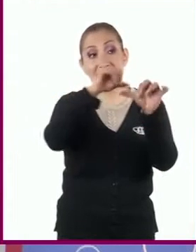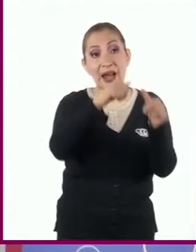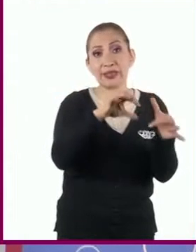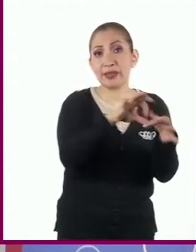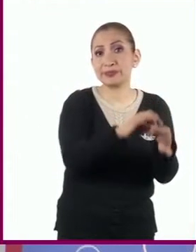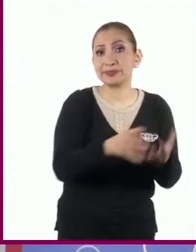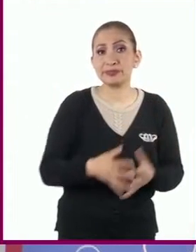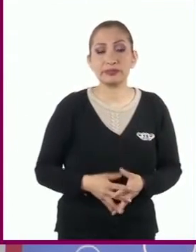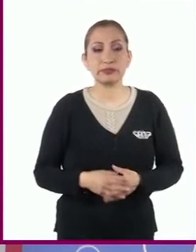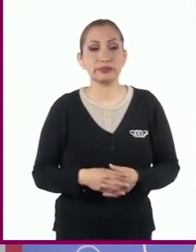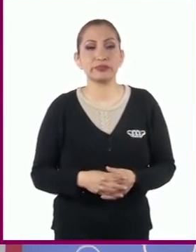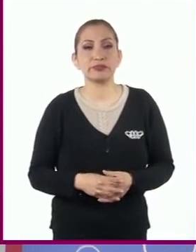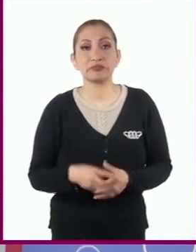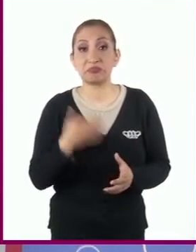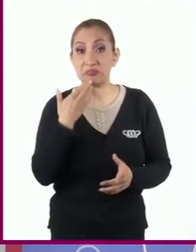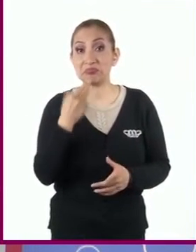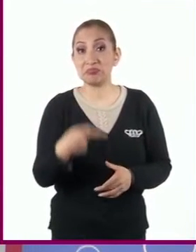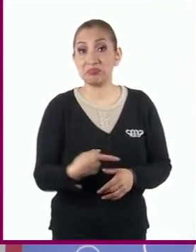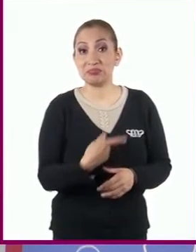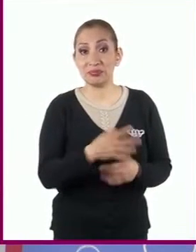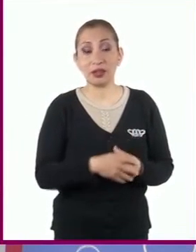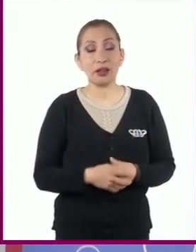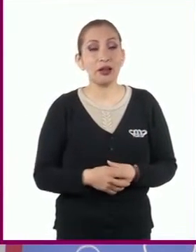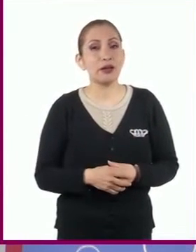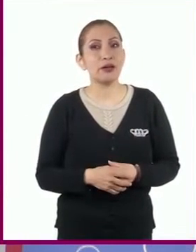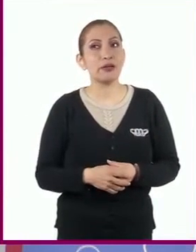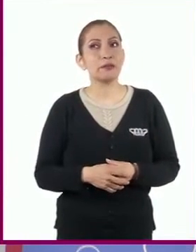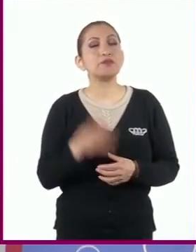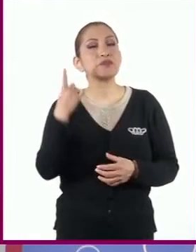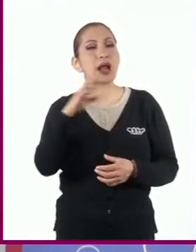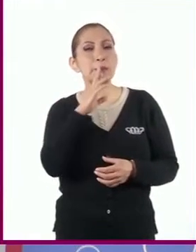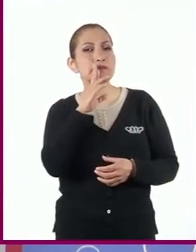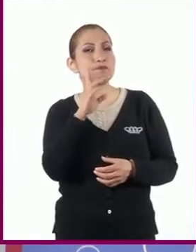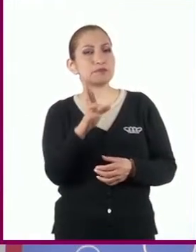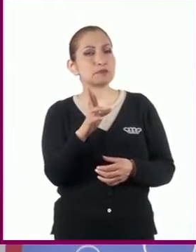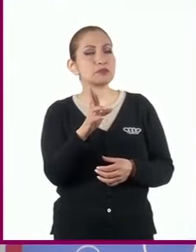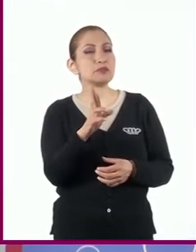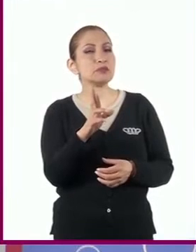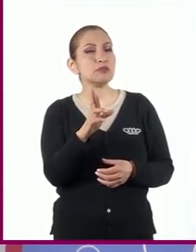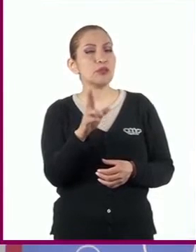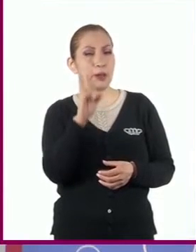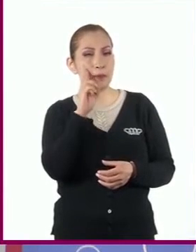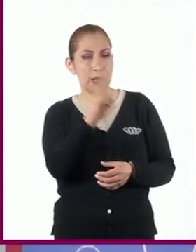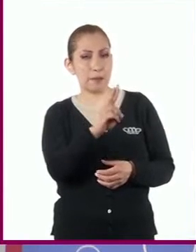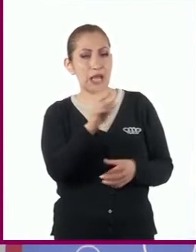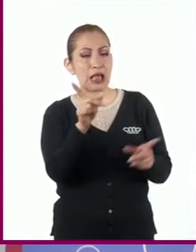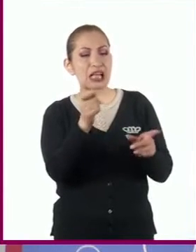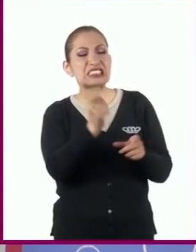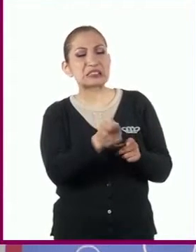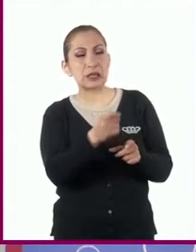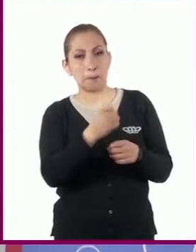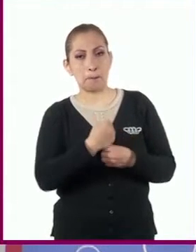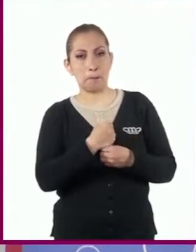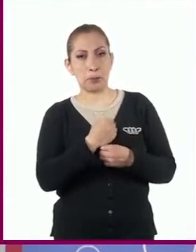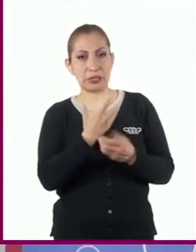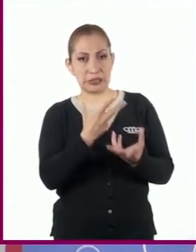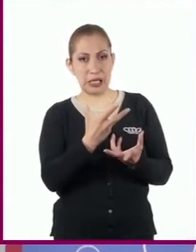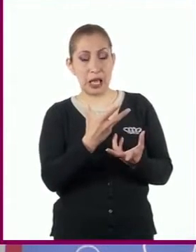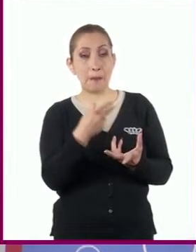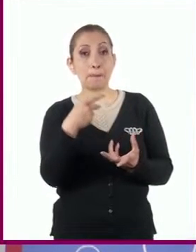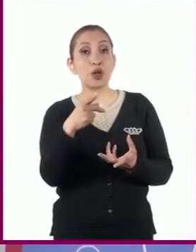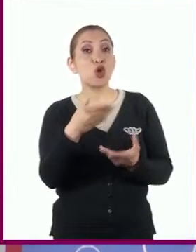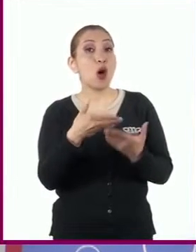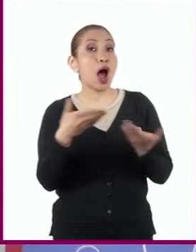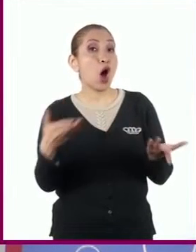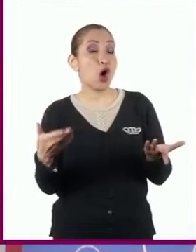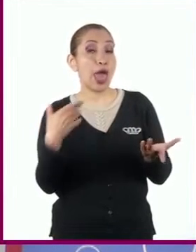arte? Es muy buena pregunta. Y para responderla, veamos una definición de poesía, pero